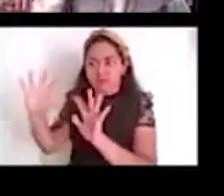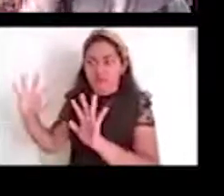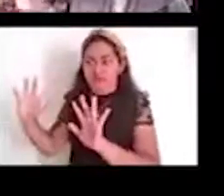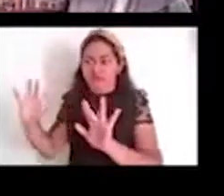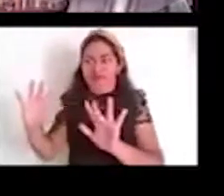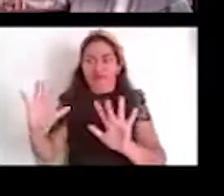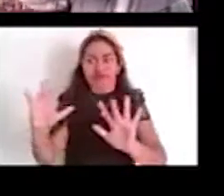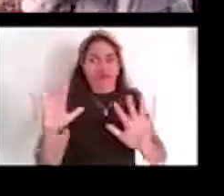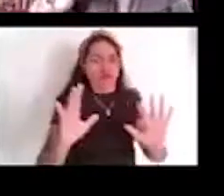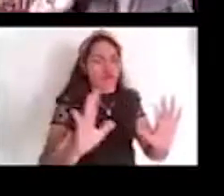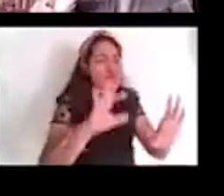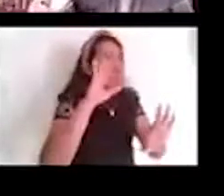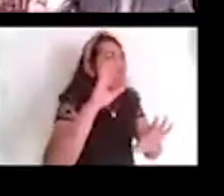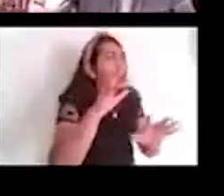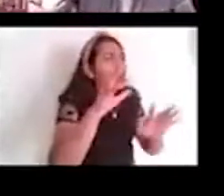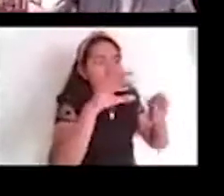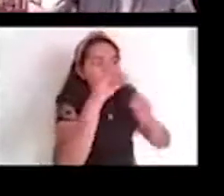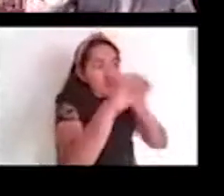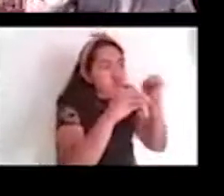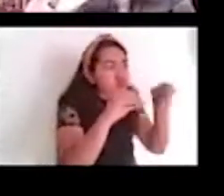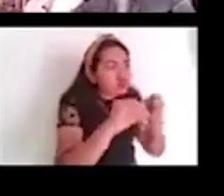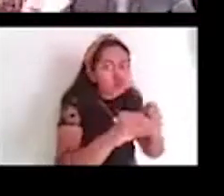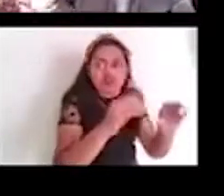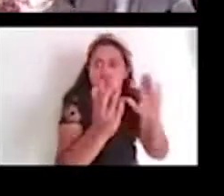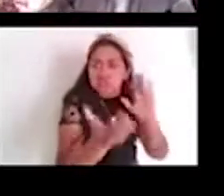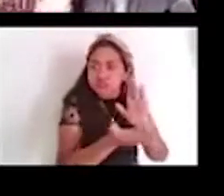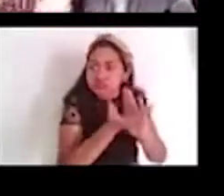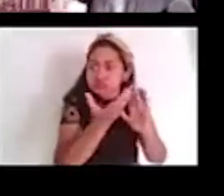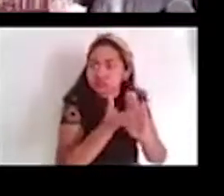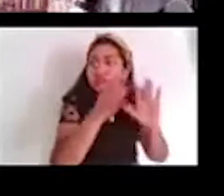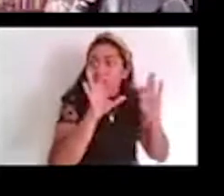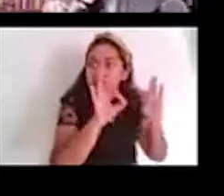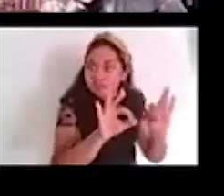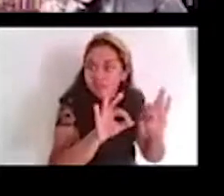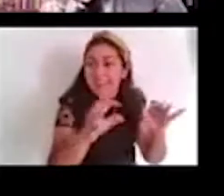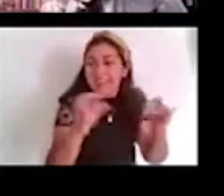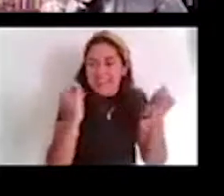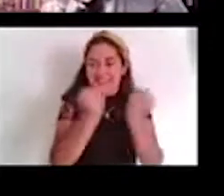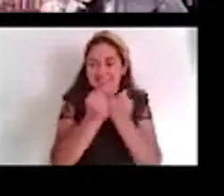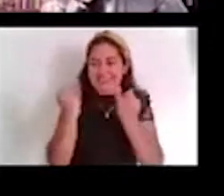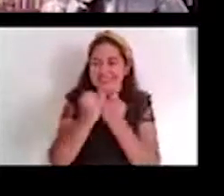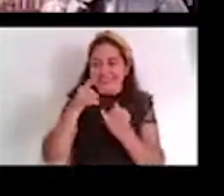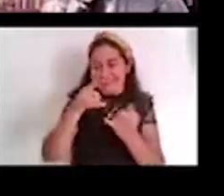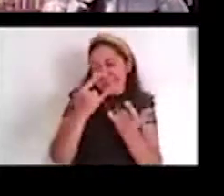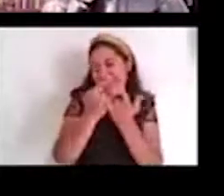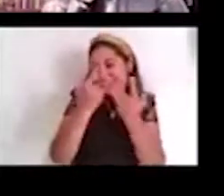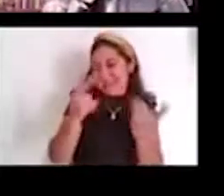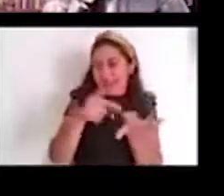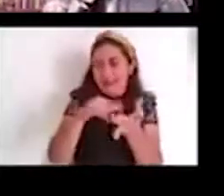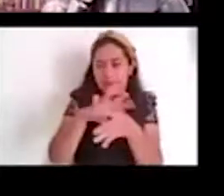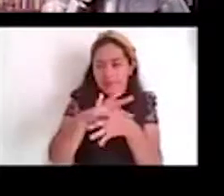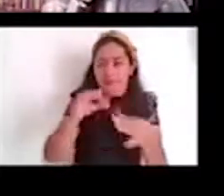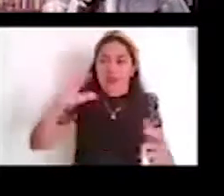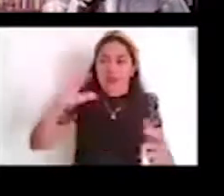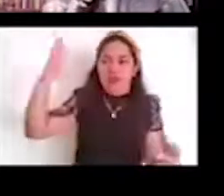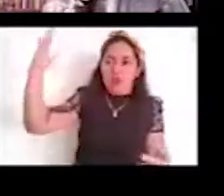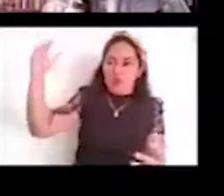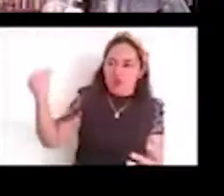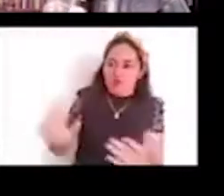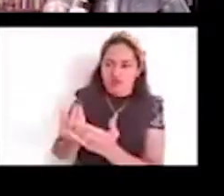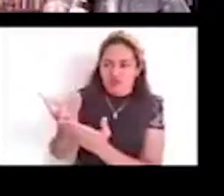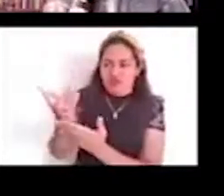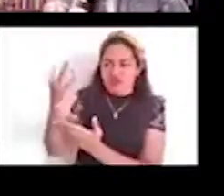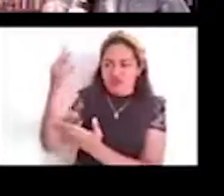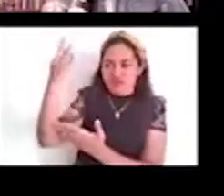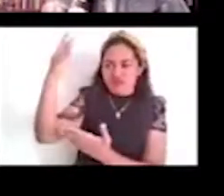que cayó el sol un poco tendido, mandó destellos dorados sobre el blanco